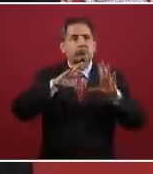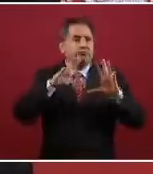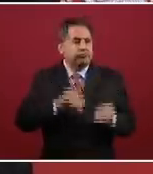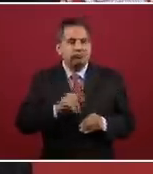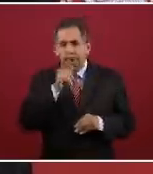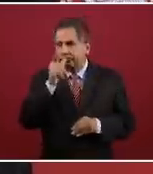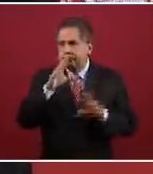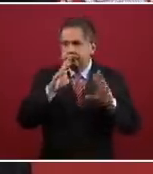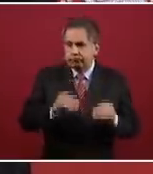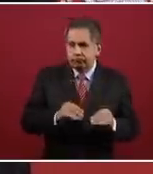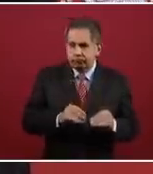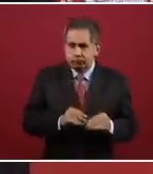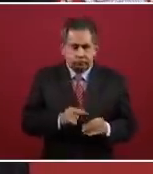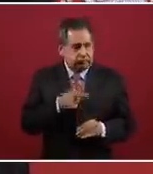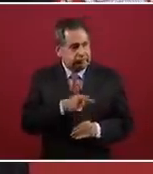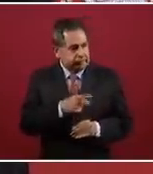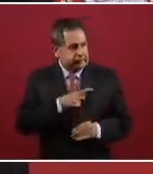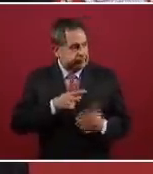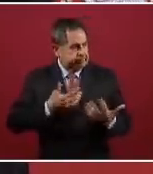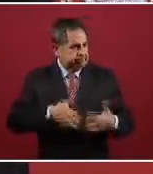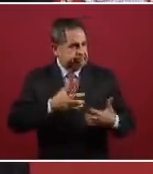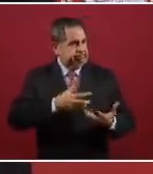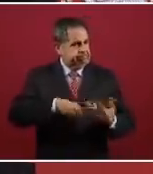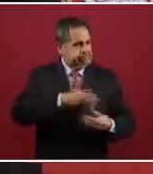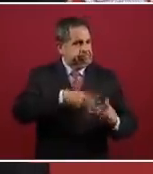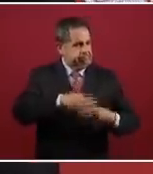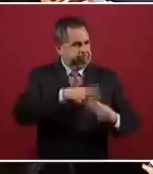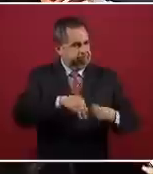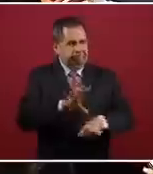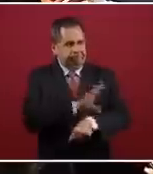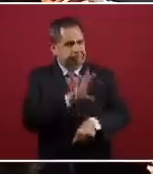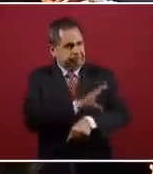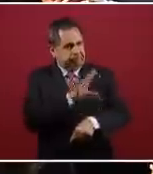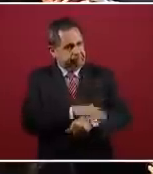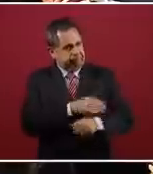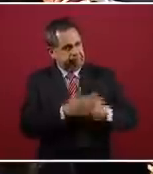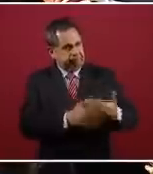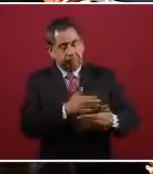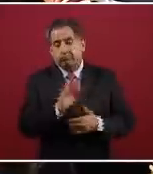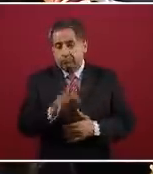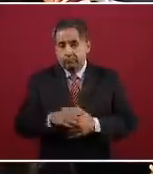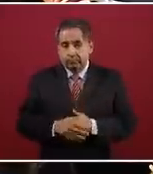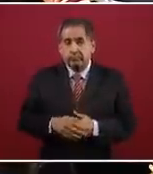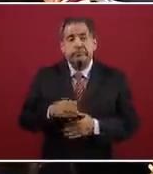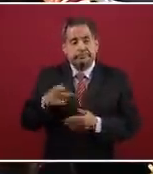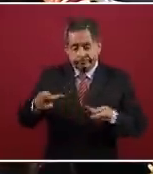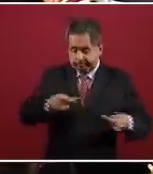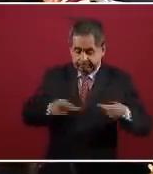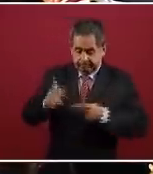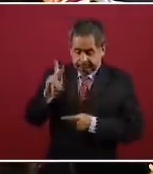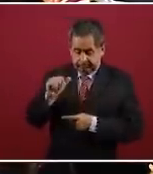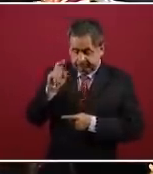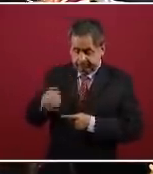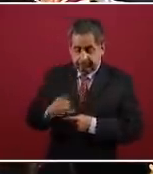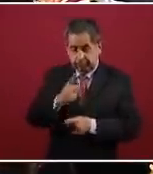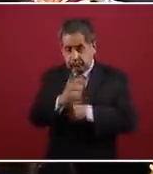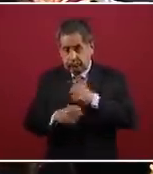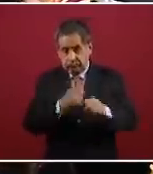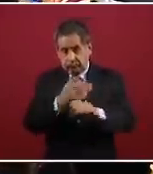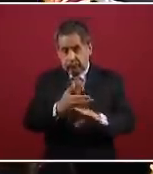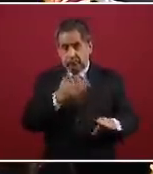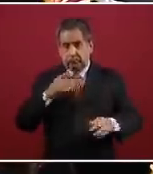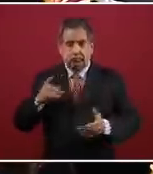falta de generación en el lugar. Y desde luego estamos preparando ya un plan para que antes de un año tengamos